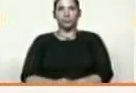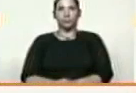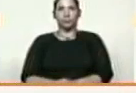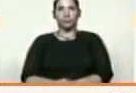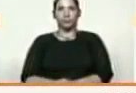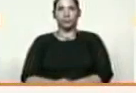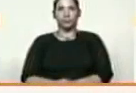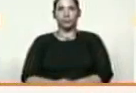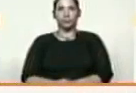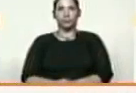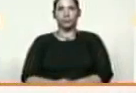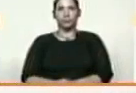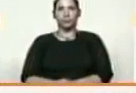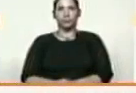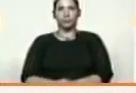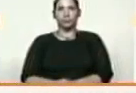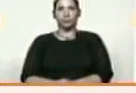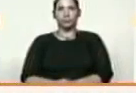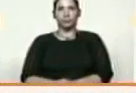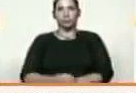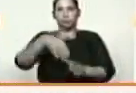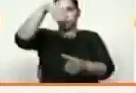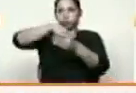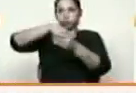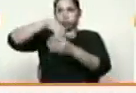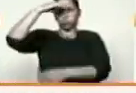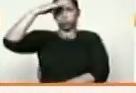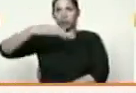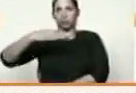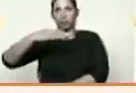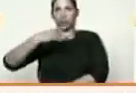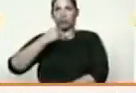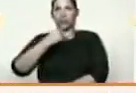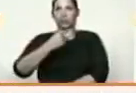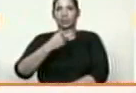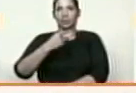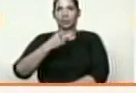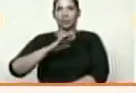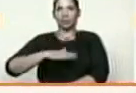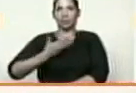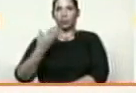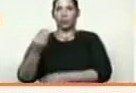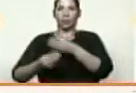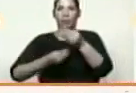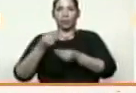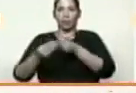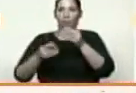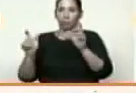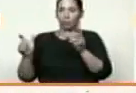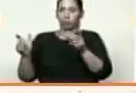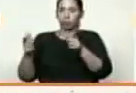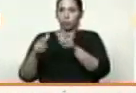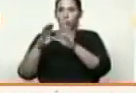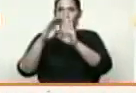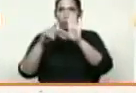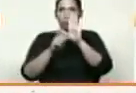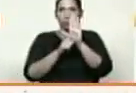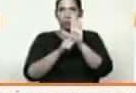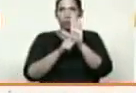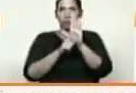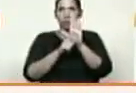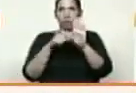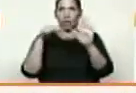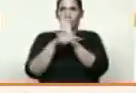que la intervención militar se puede producir constitucionalmente por el